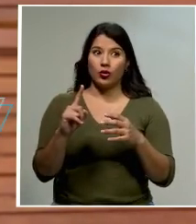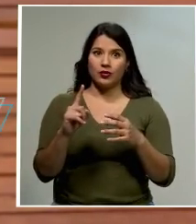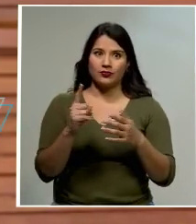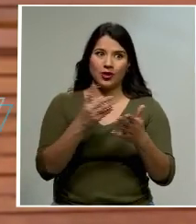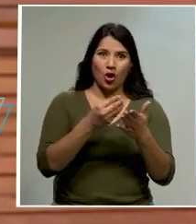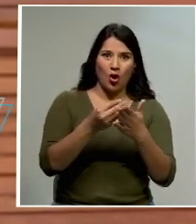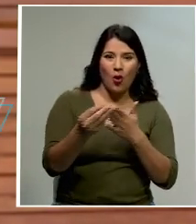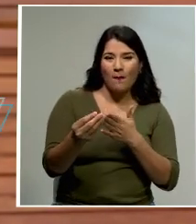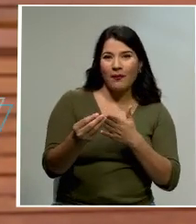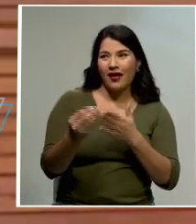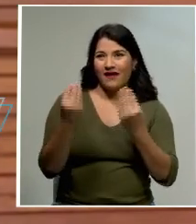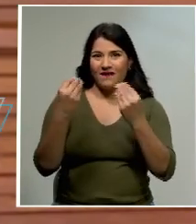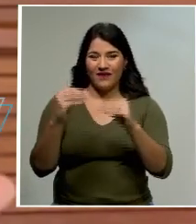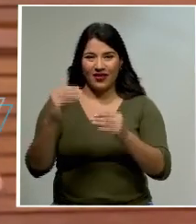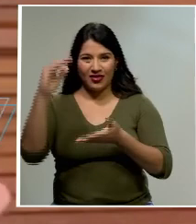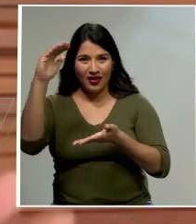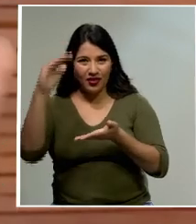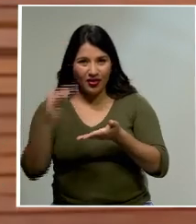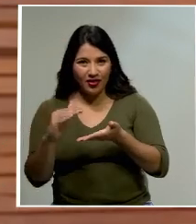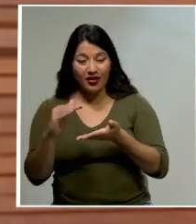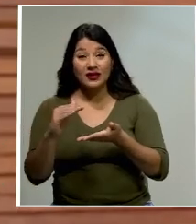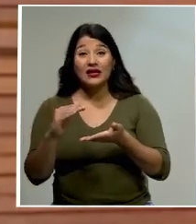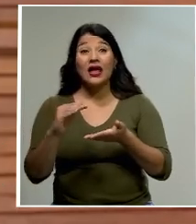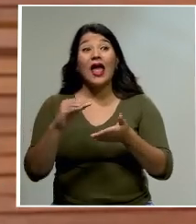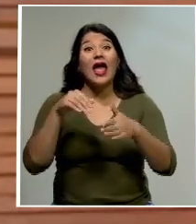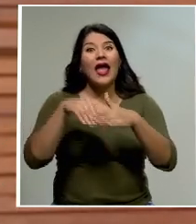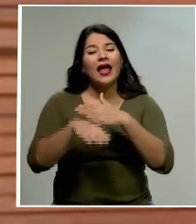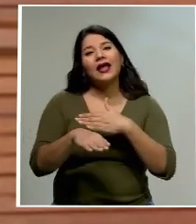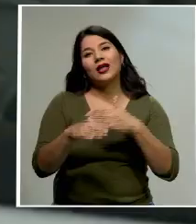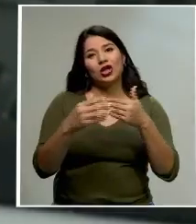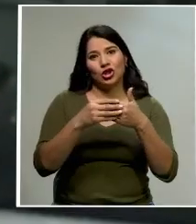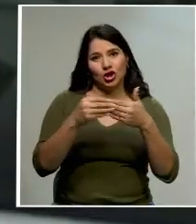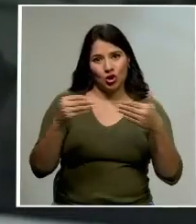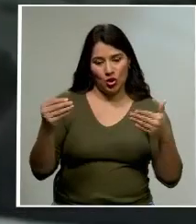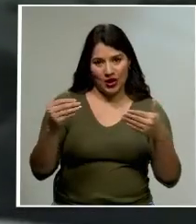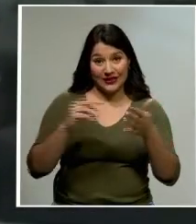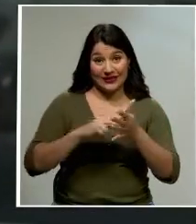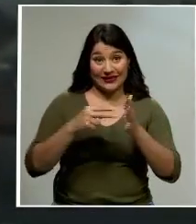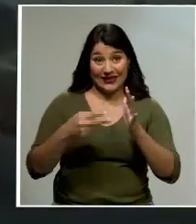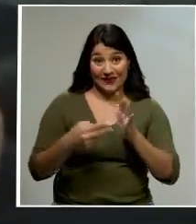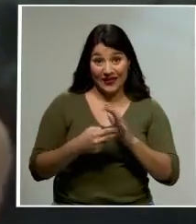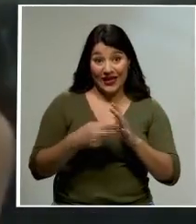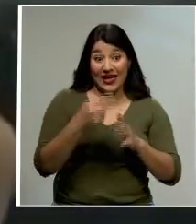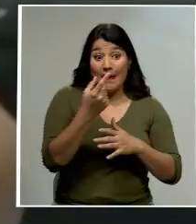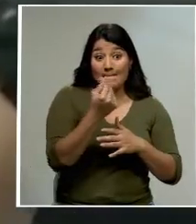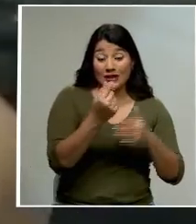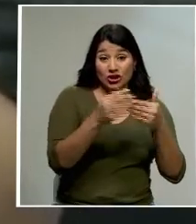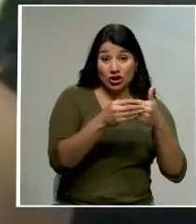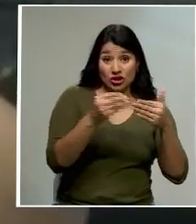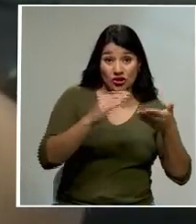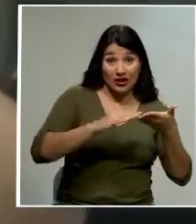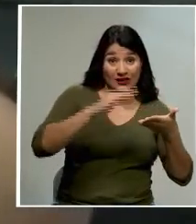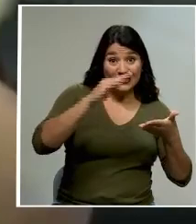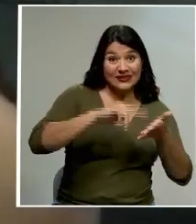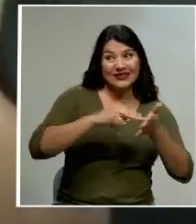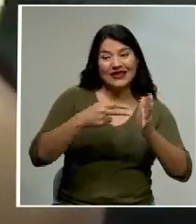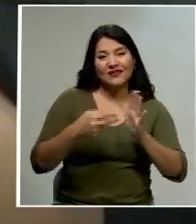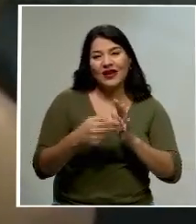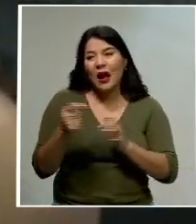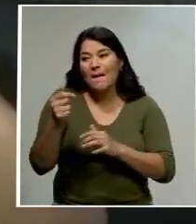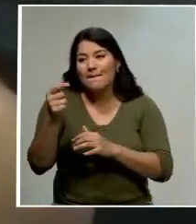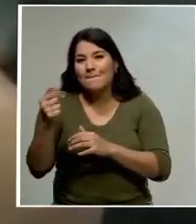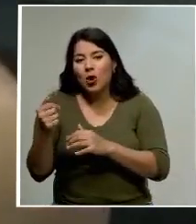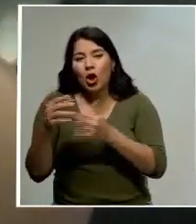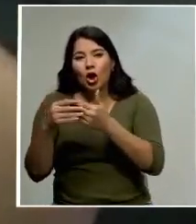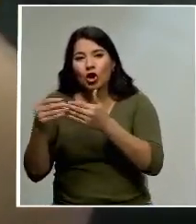mercado, considerando que hay menos dólares. Es decir, cuando el tipo de cambio aumenta es que hay menos dólares de los que se necesitan. ¿Y cómo